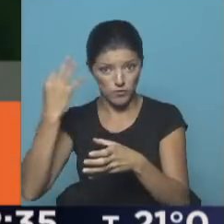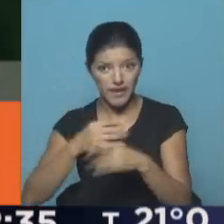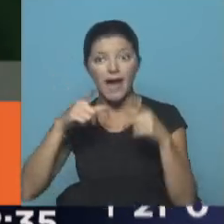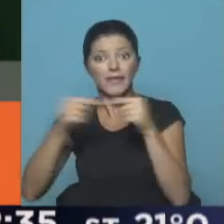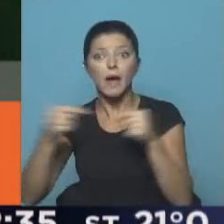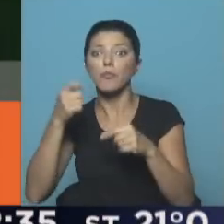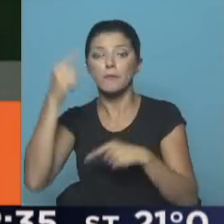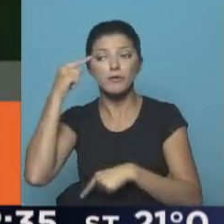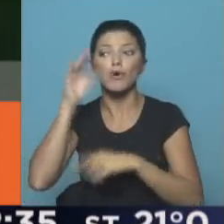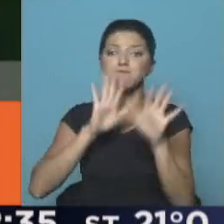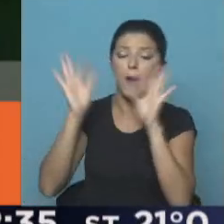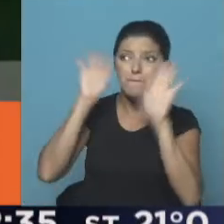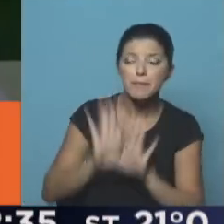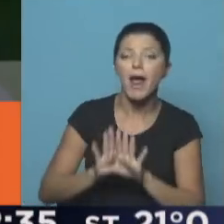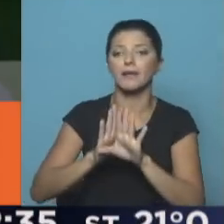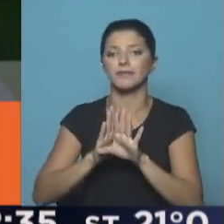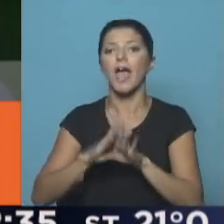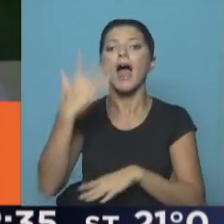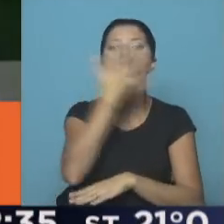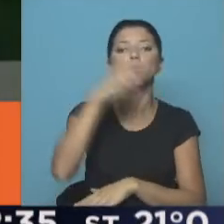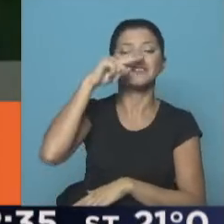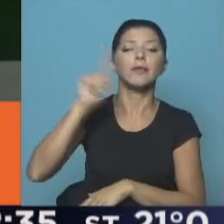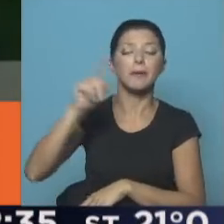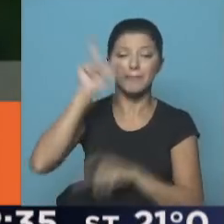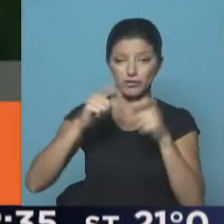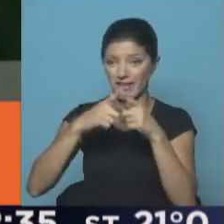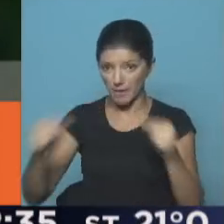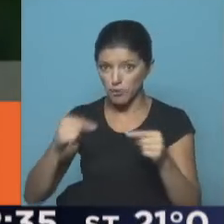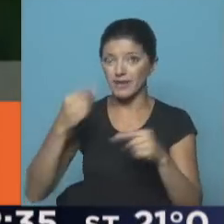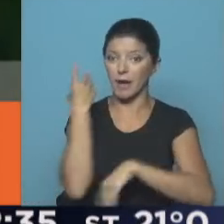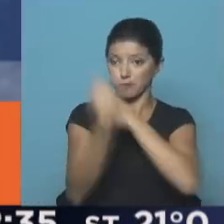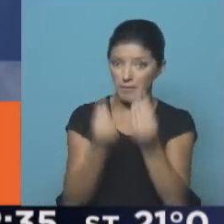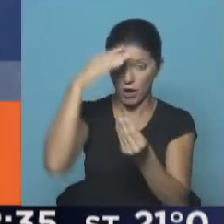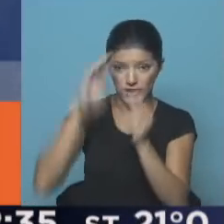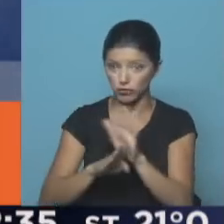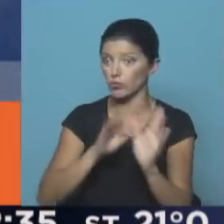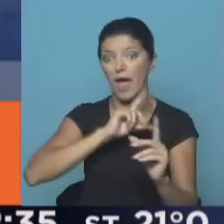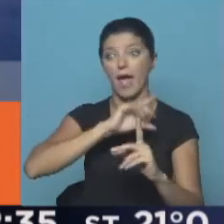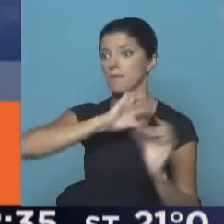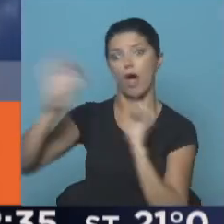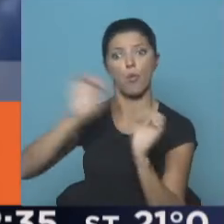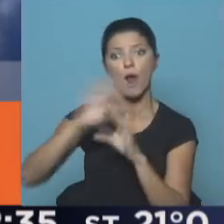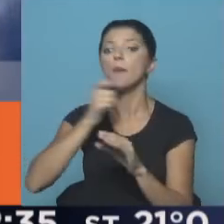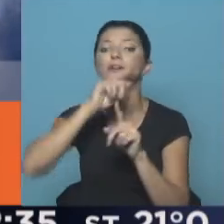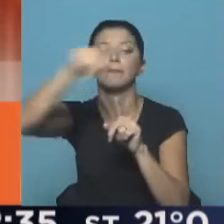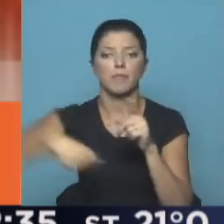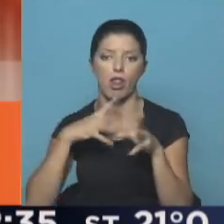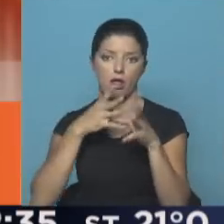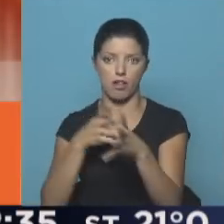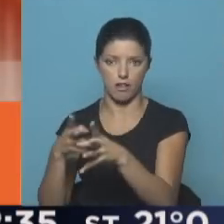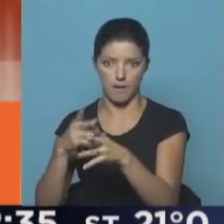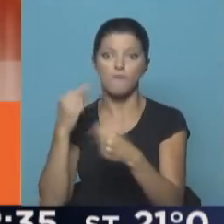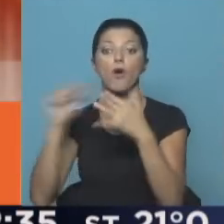la evacuación de los más de 57.000 japoneses residentes en Corea del Sur en caso de que estalle una guerra.